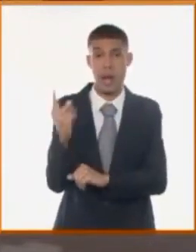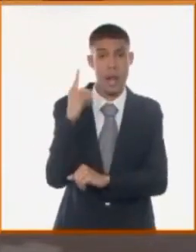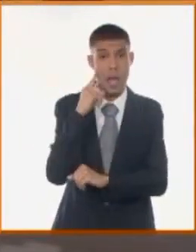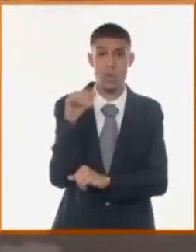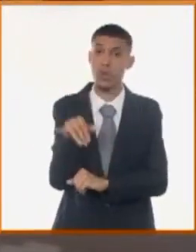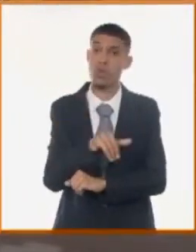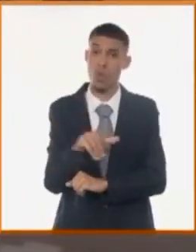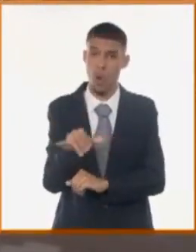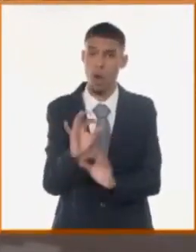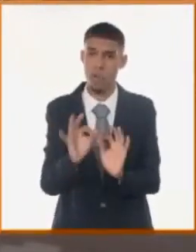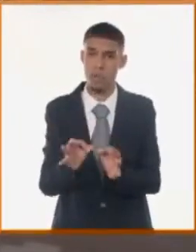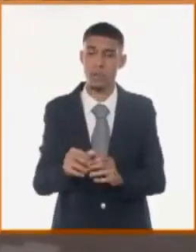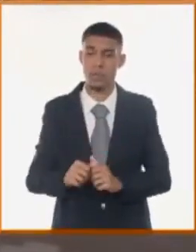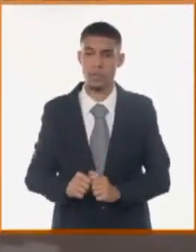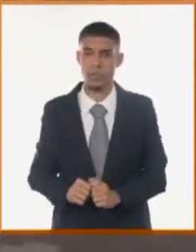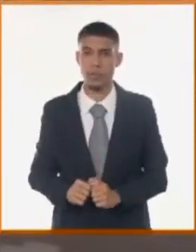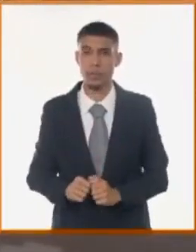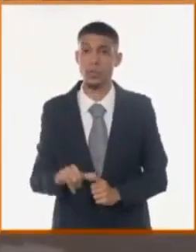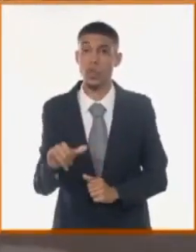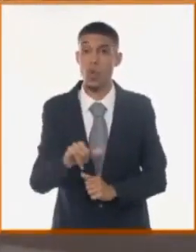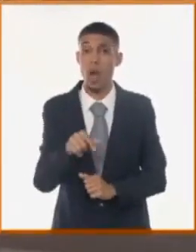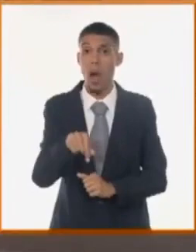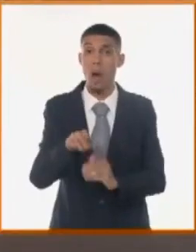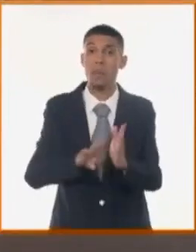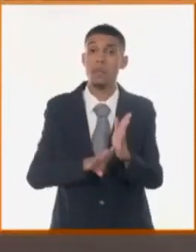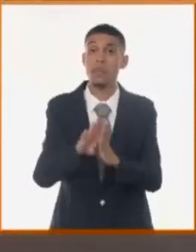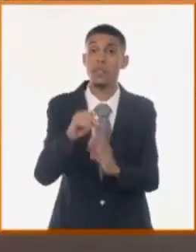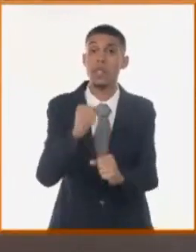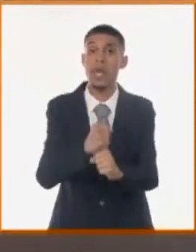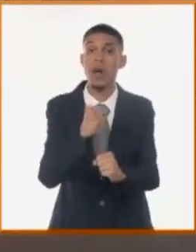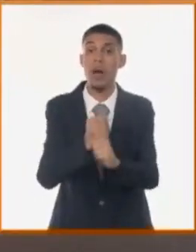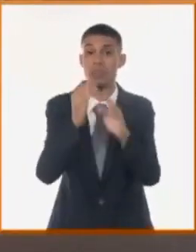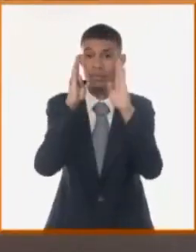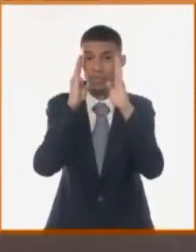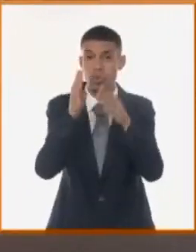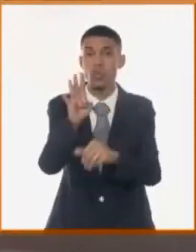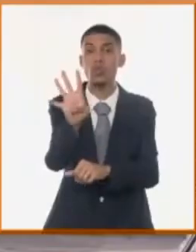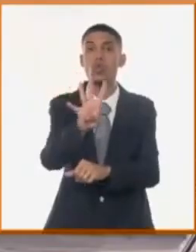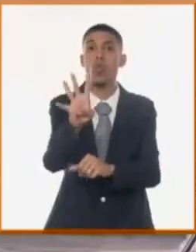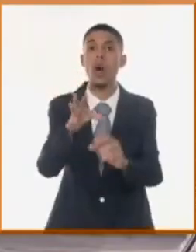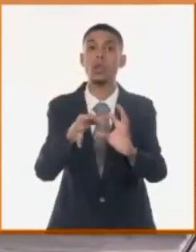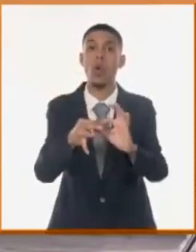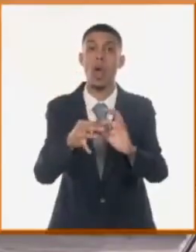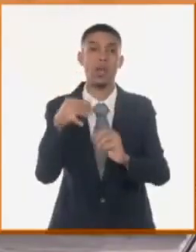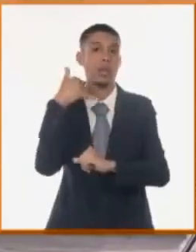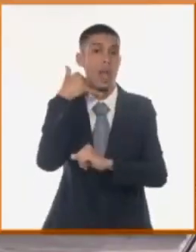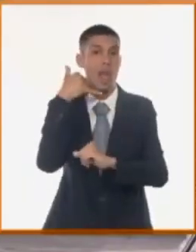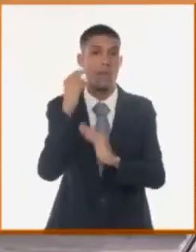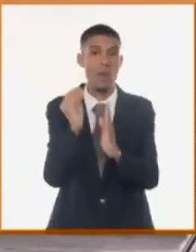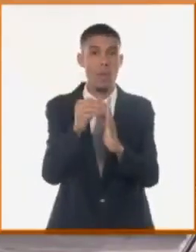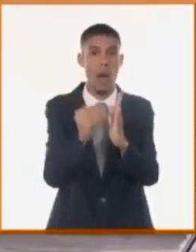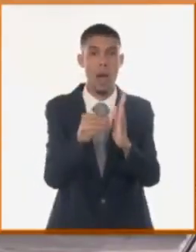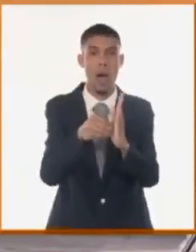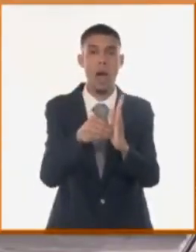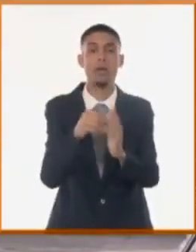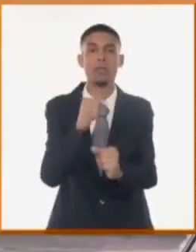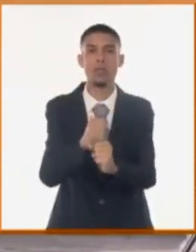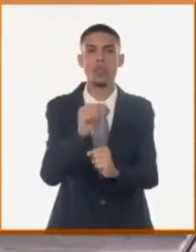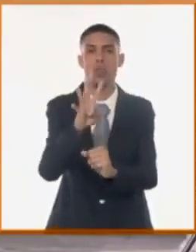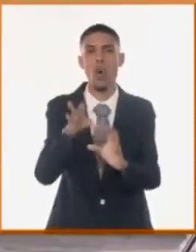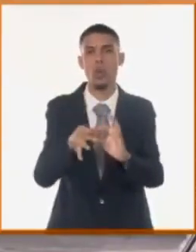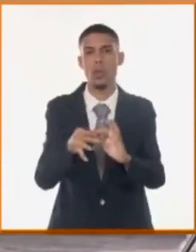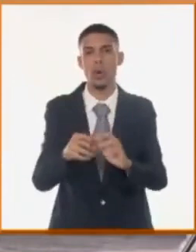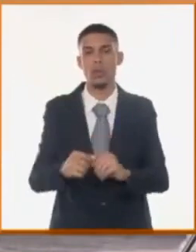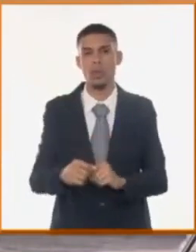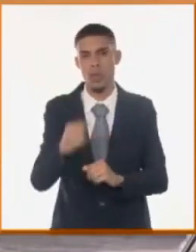utilización de la telefonía en 4G y que siga creciendo también las comunicaciones en el país. Felicidades, Leonardo, a ti y a tu